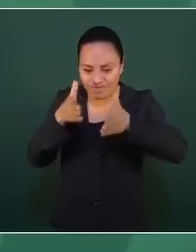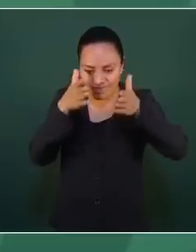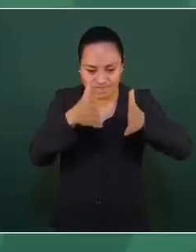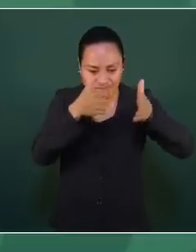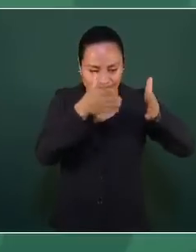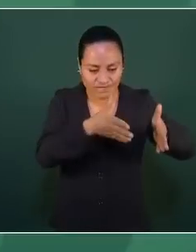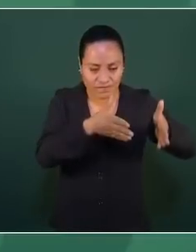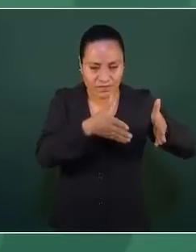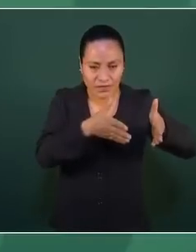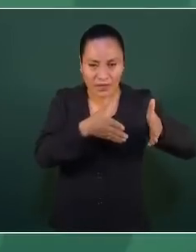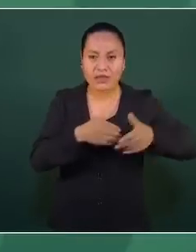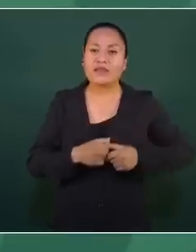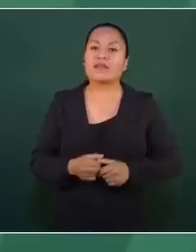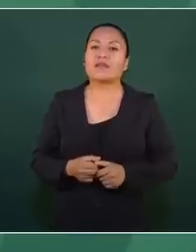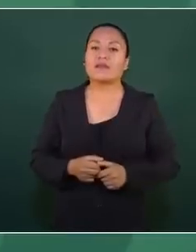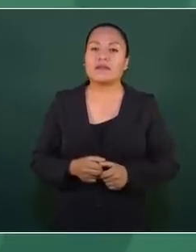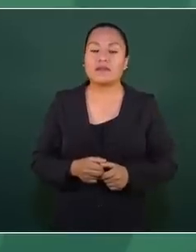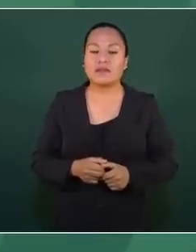Entonces, por eso